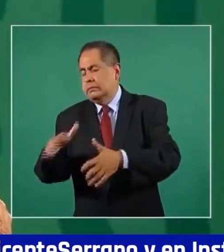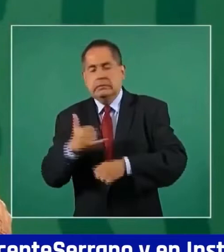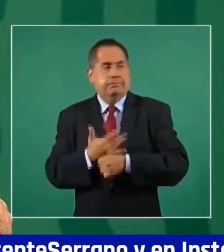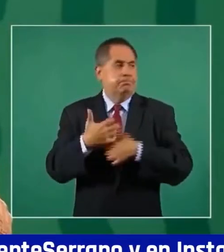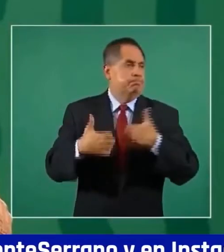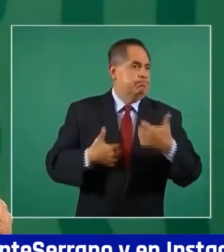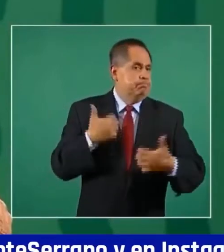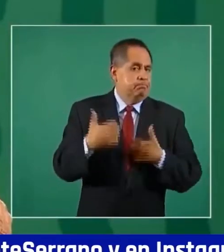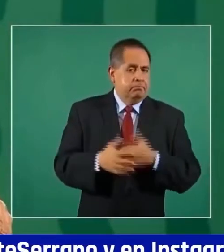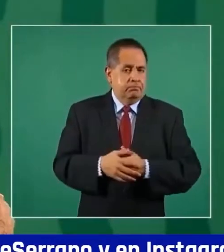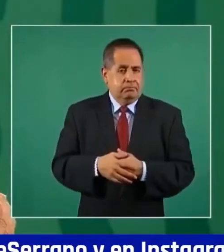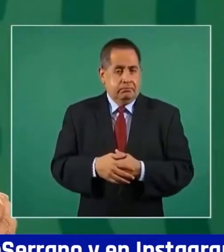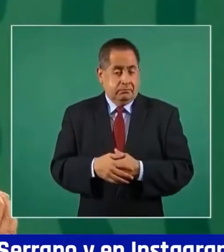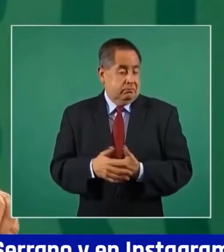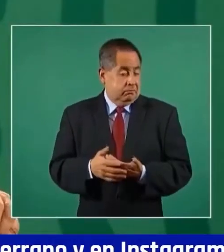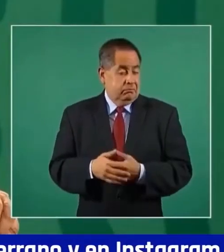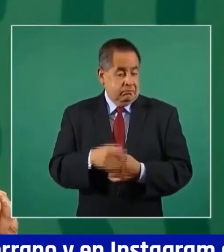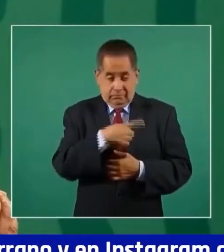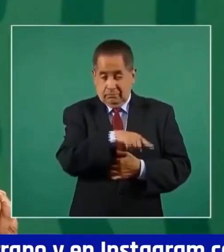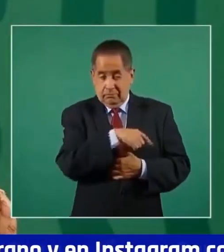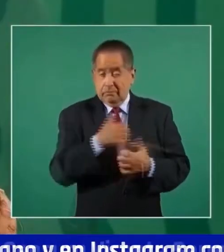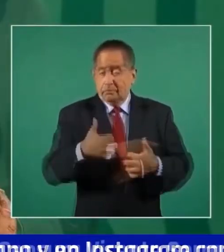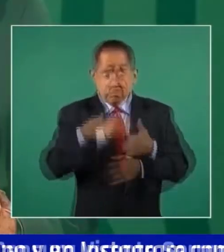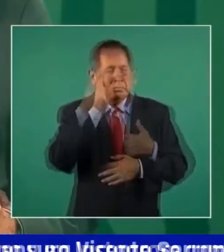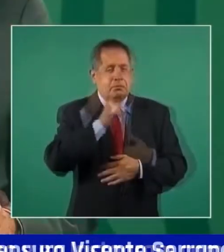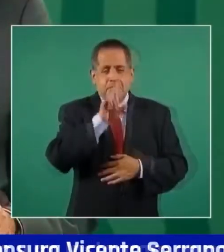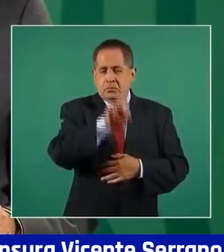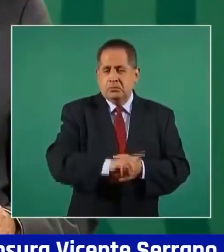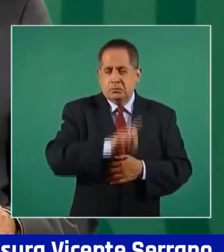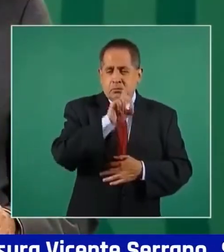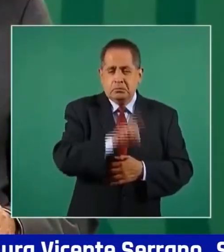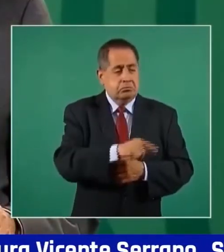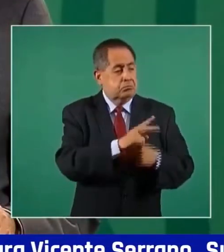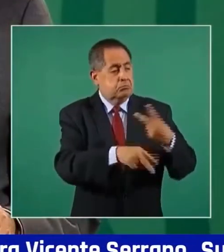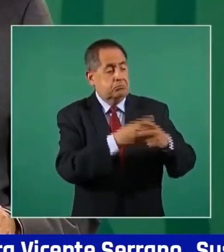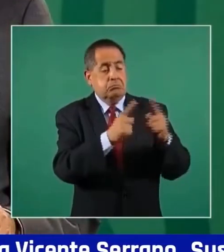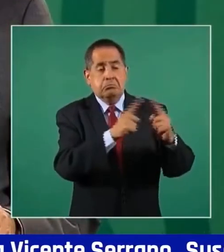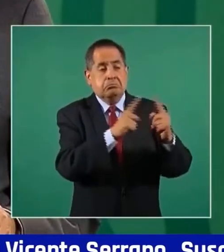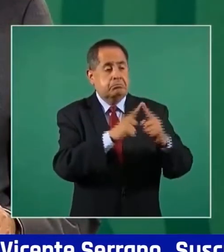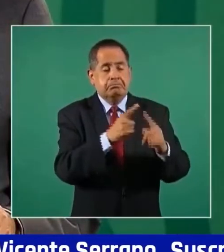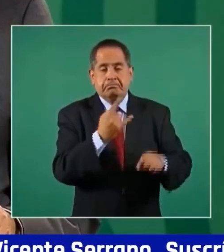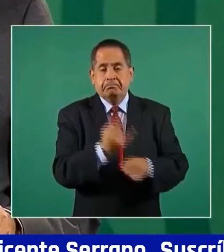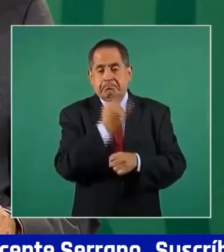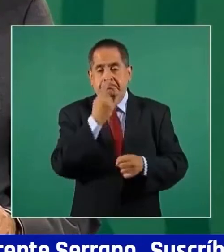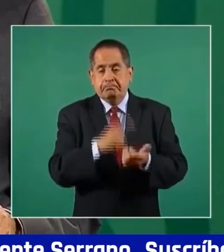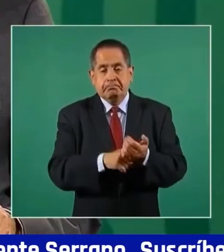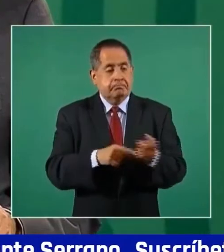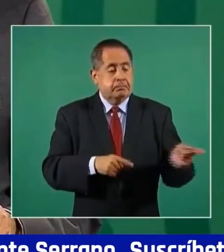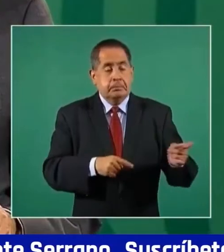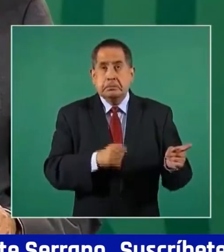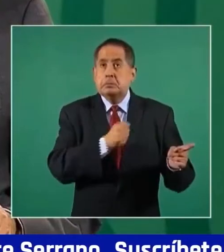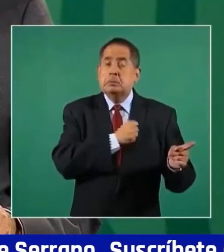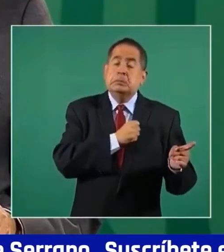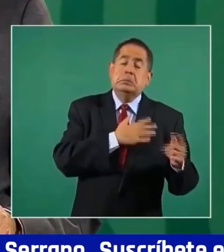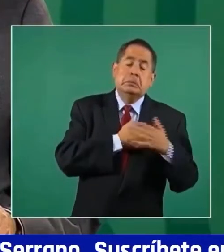les molesta mucho que el presupuesto se destine, y se dan golpes de pecho